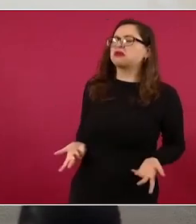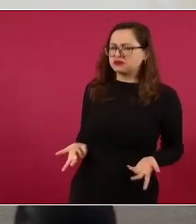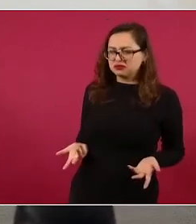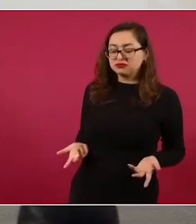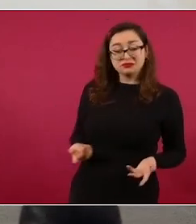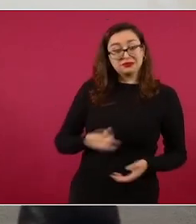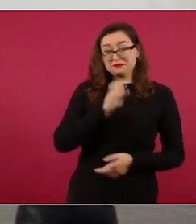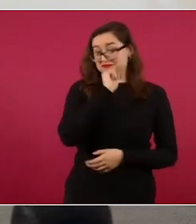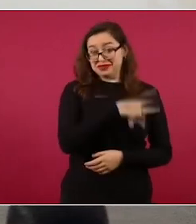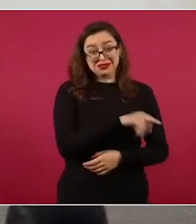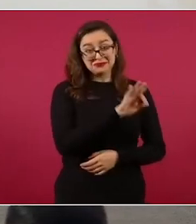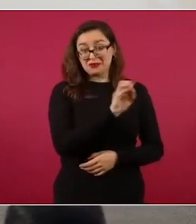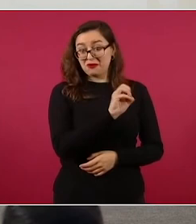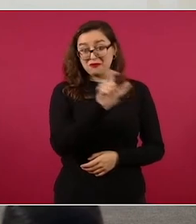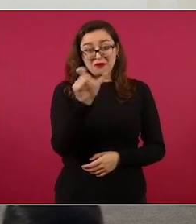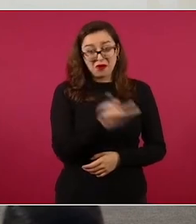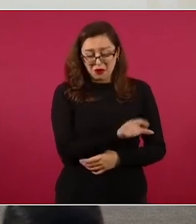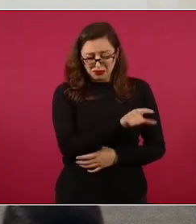Fox